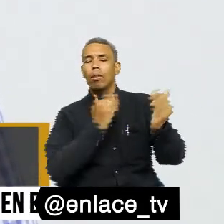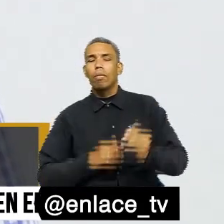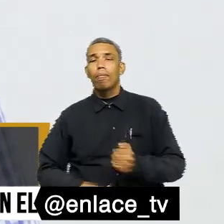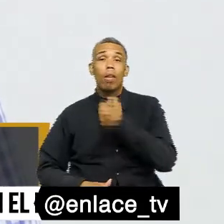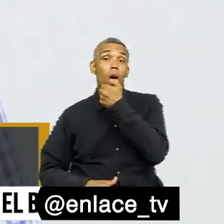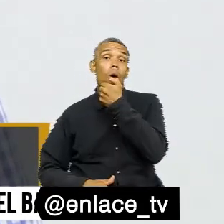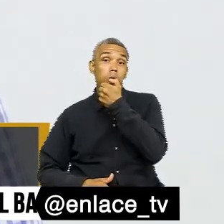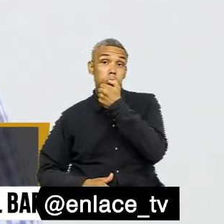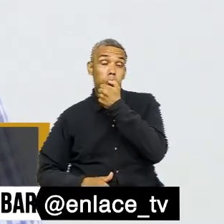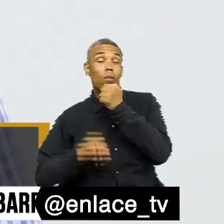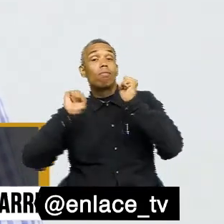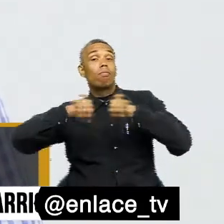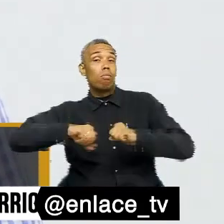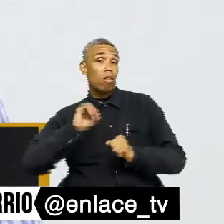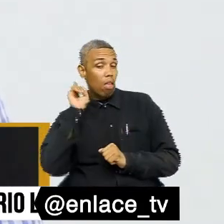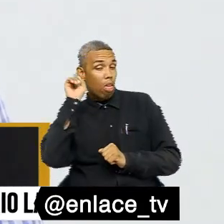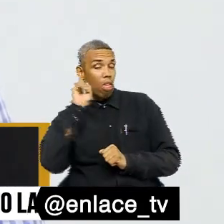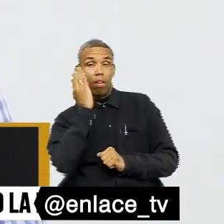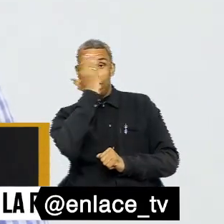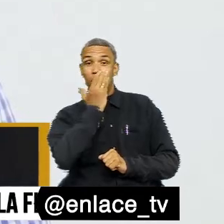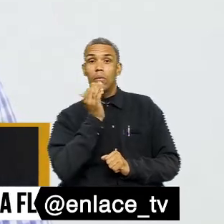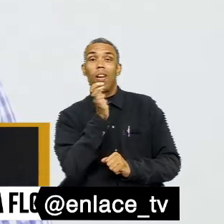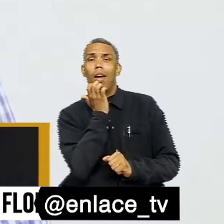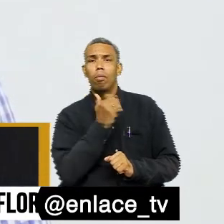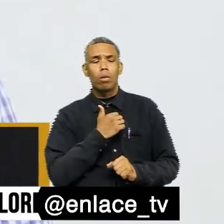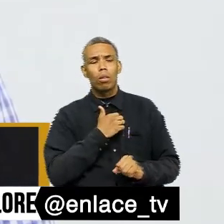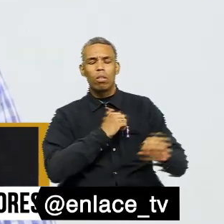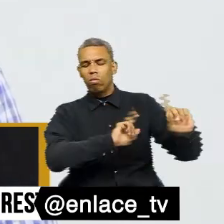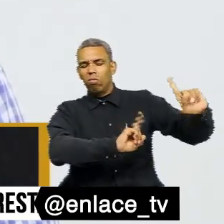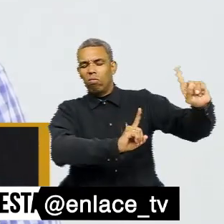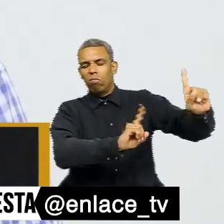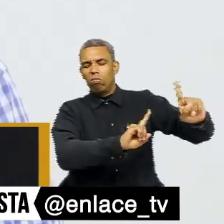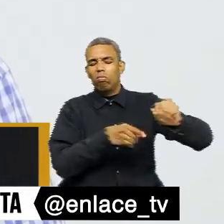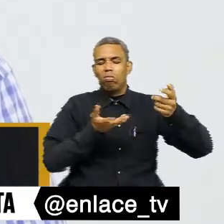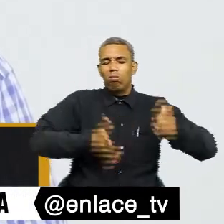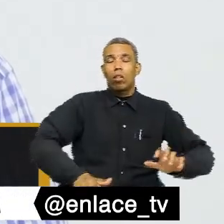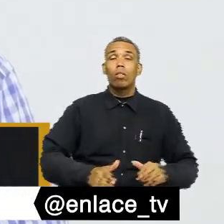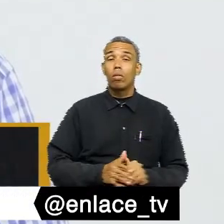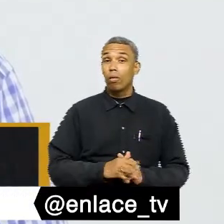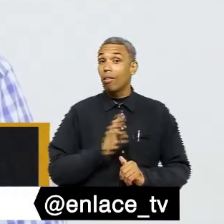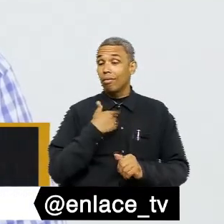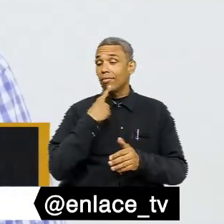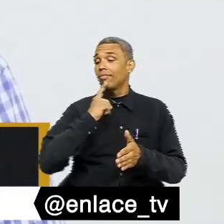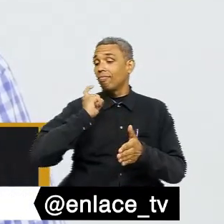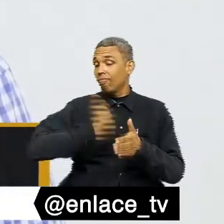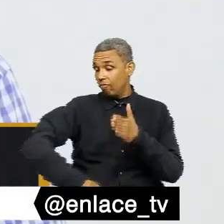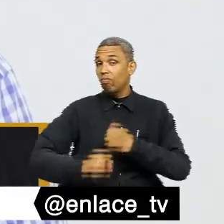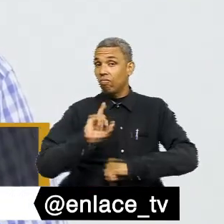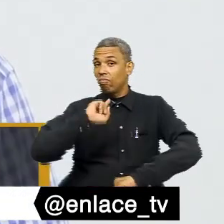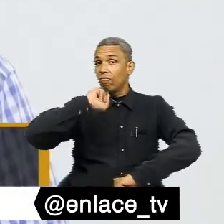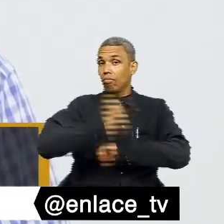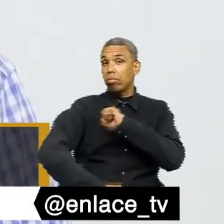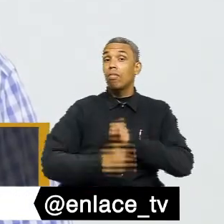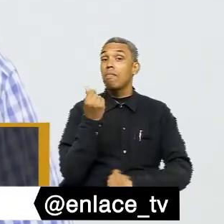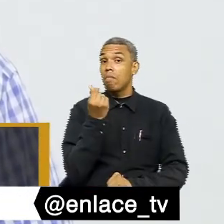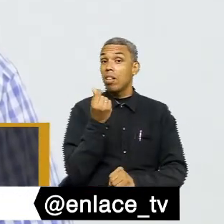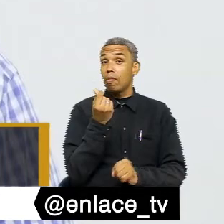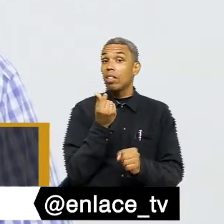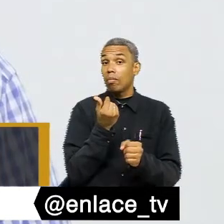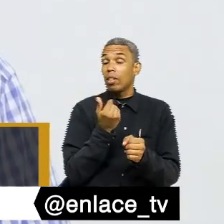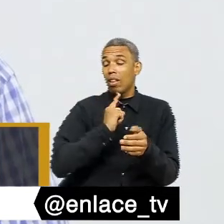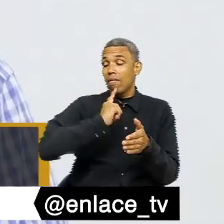que ellos ya están certificados para hacer, pues se le impone la máxima pena según lo que dice la ley.